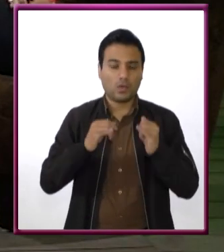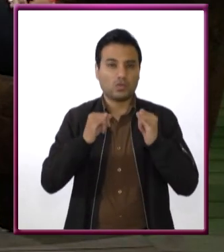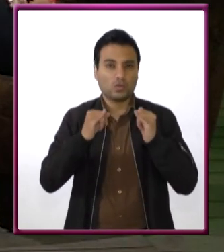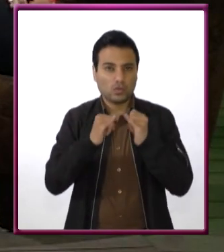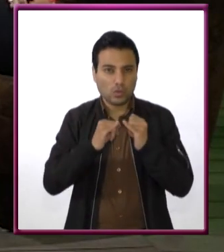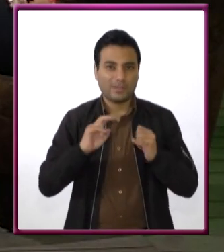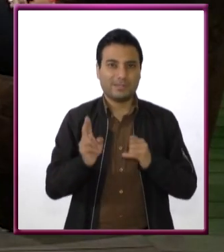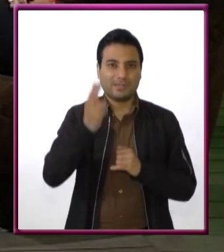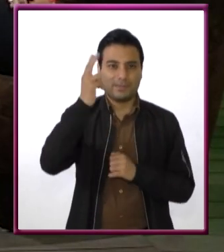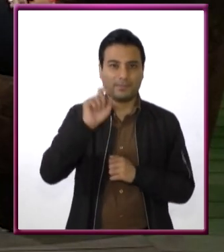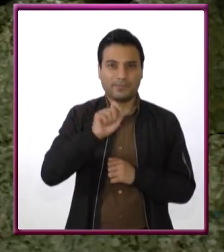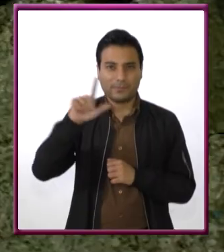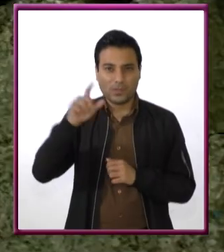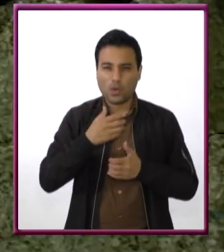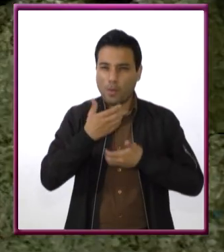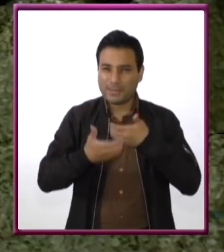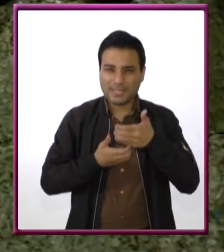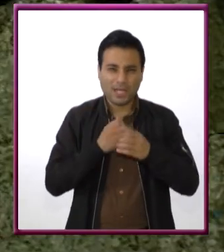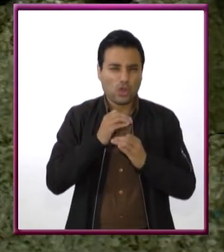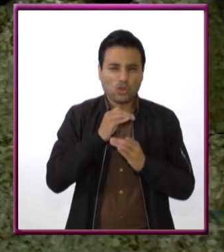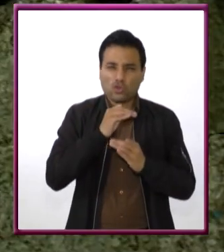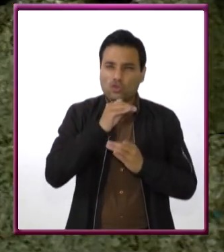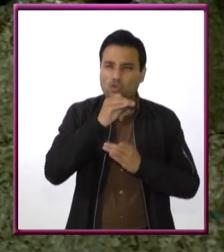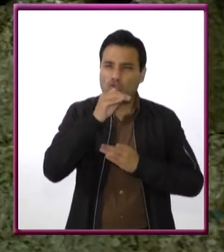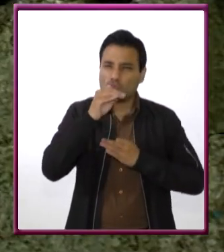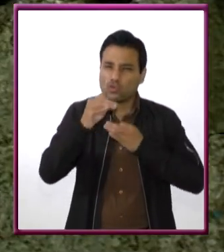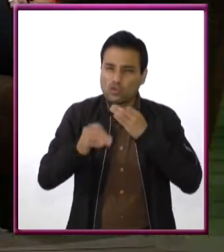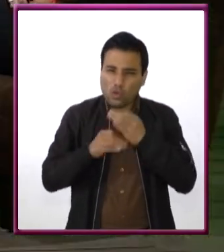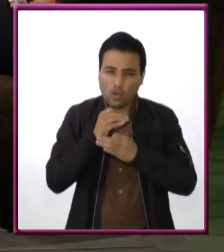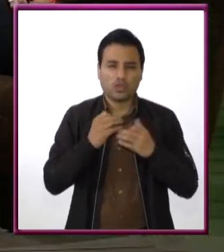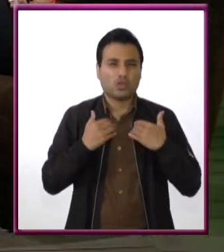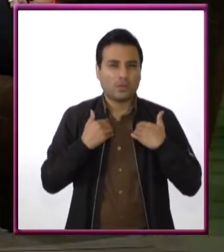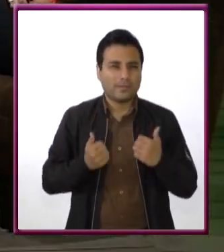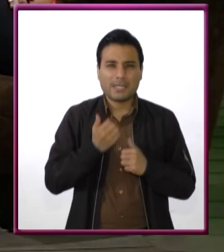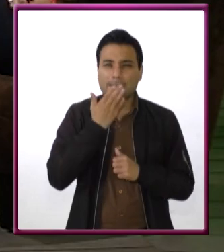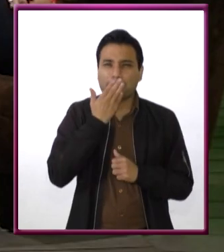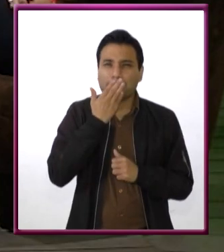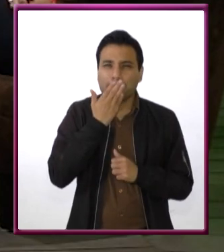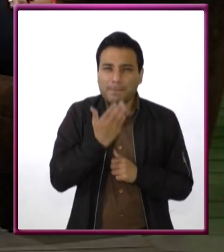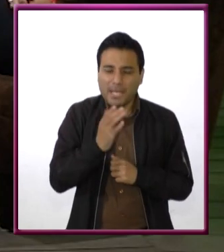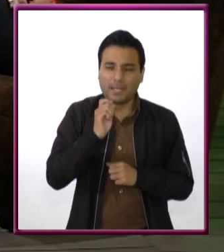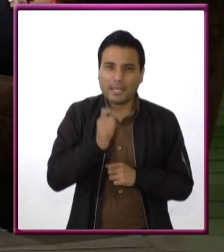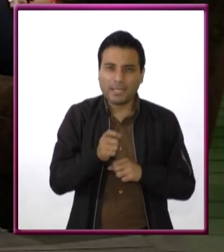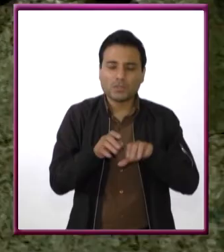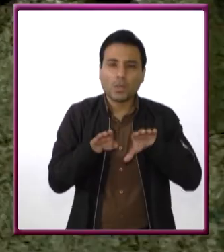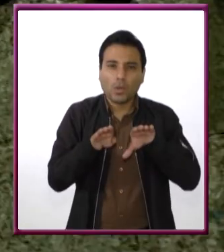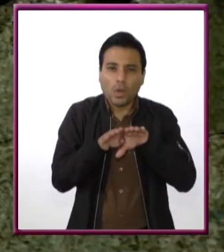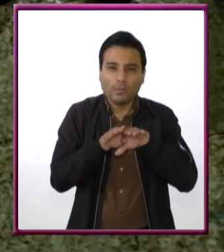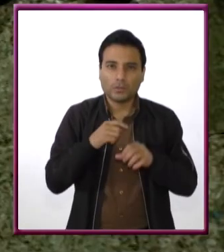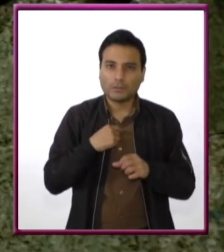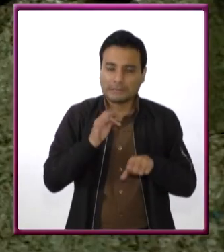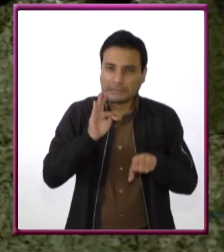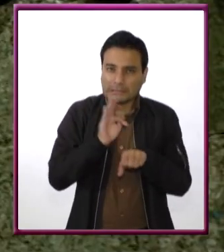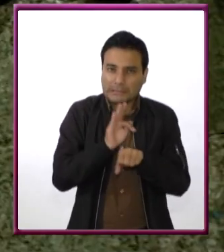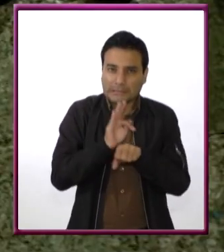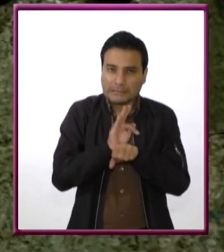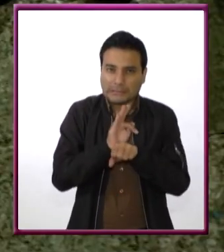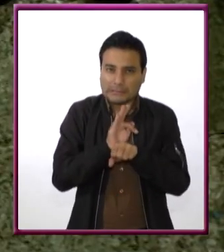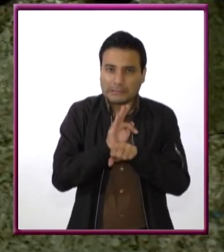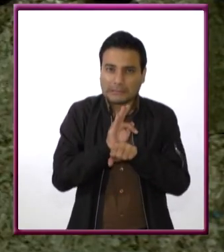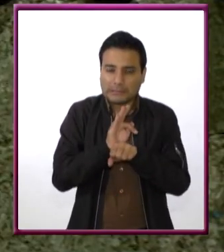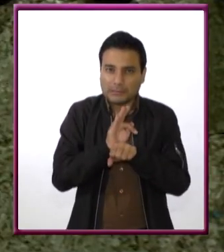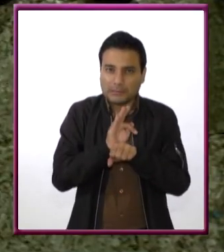instituciones académicas, comerciantes, todos entendamos bien qué es lo que podemos hacer a nuestro